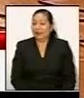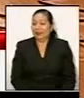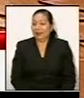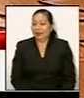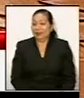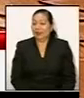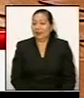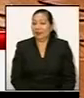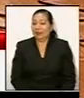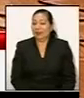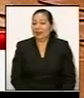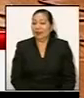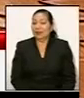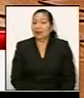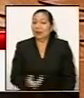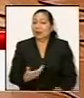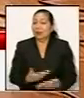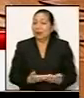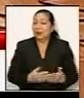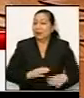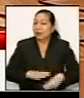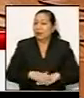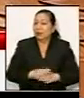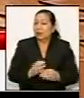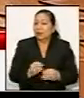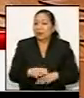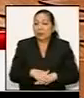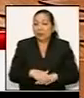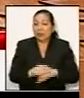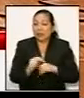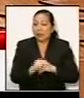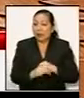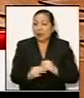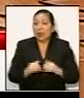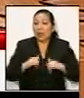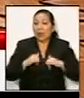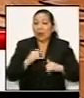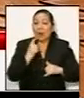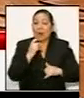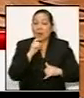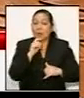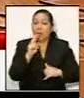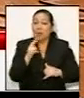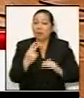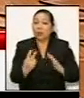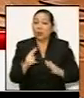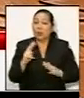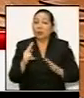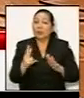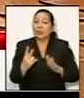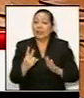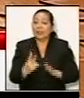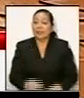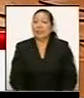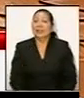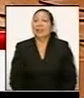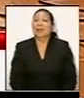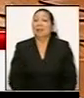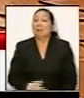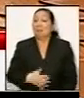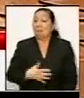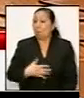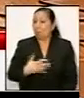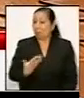siguiente pregunta un instrumento de gestión como el plan nacional de igualdad de género de 2012 2017 puede